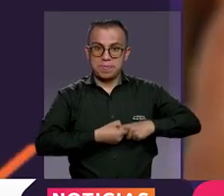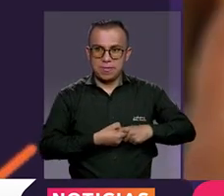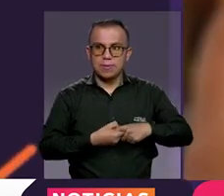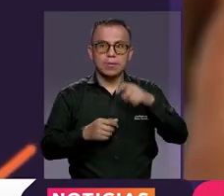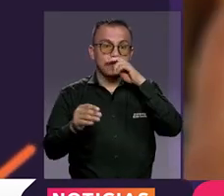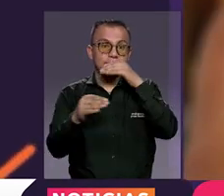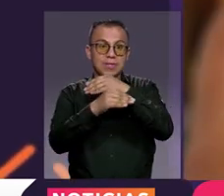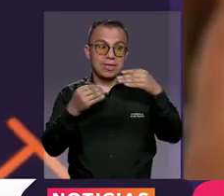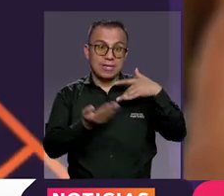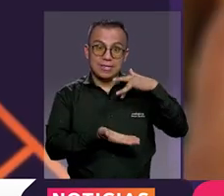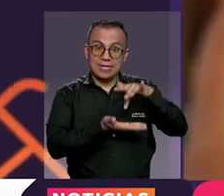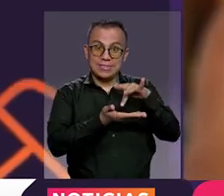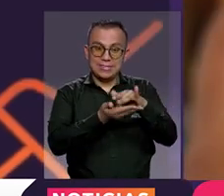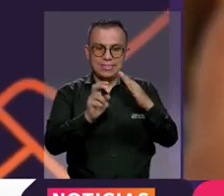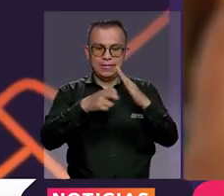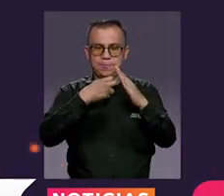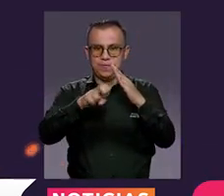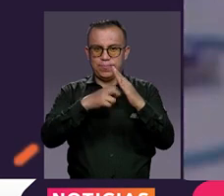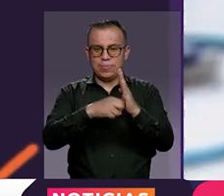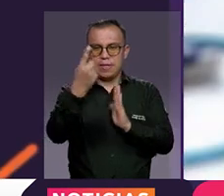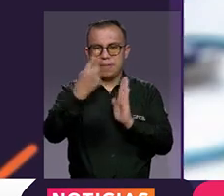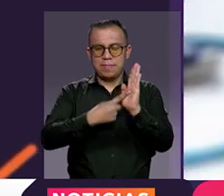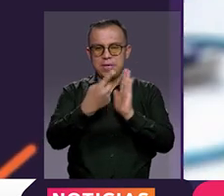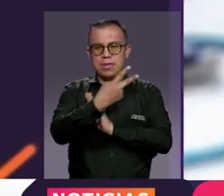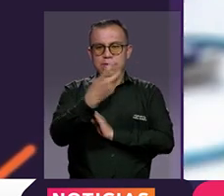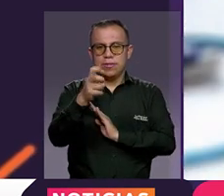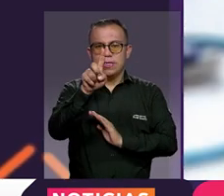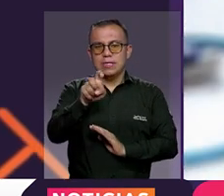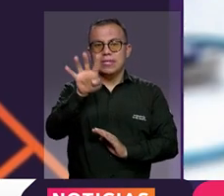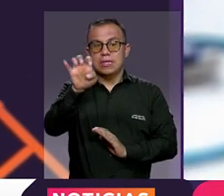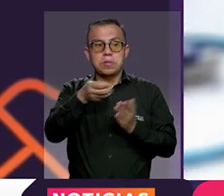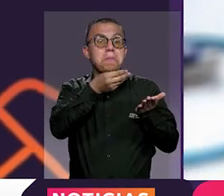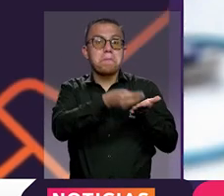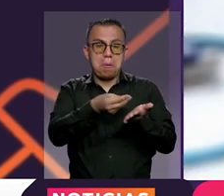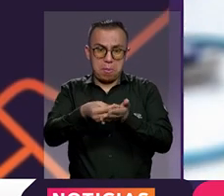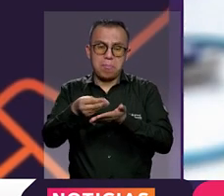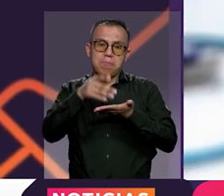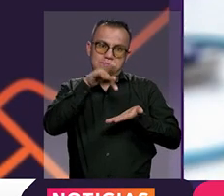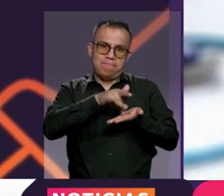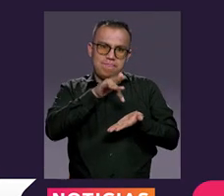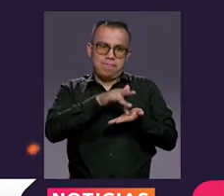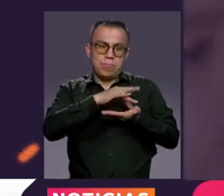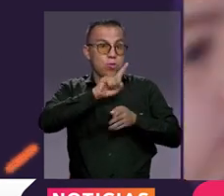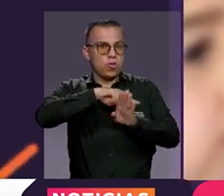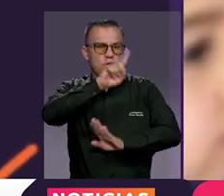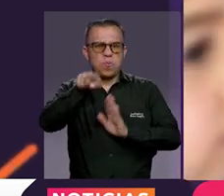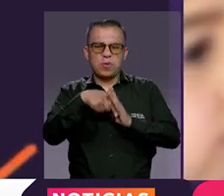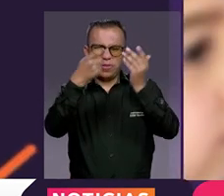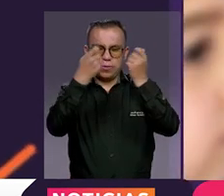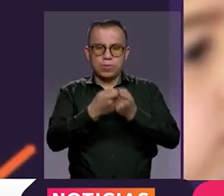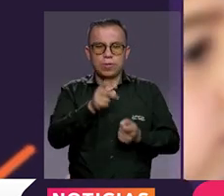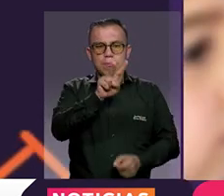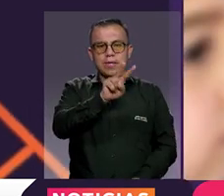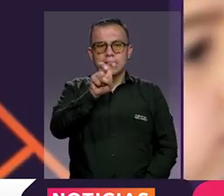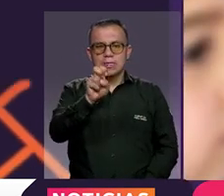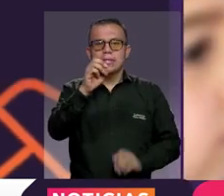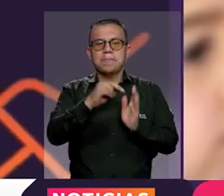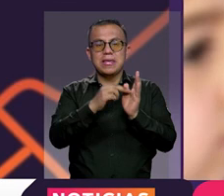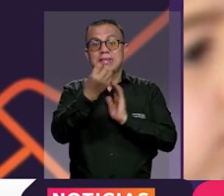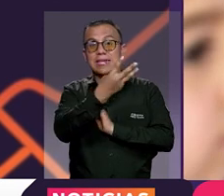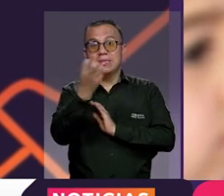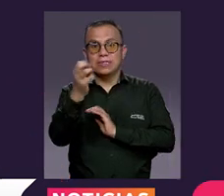los niños que asisten a los jardines 1.269 cancela en la cuota de participación completa por un valor de 27 mil